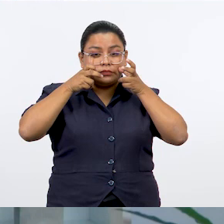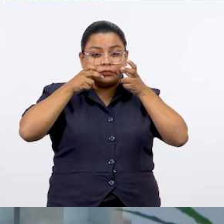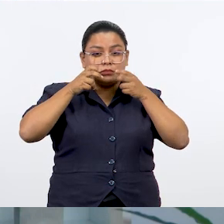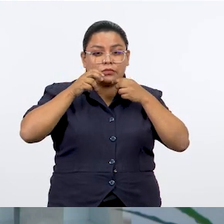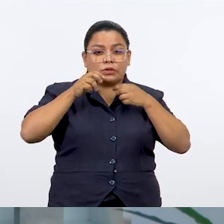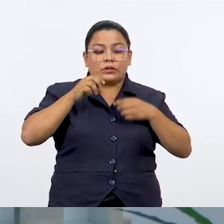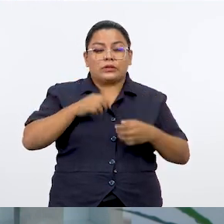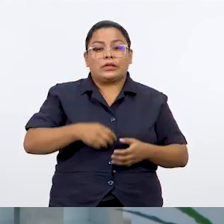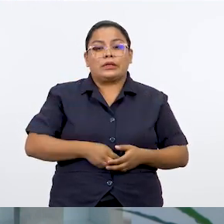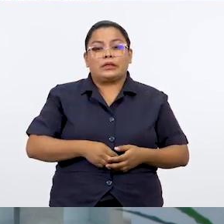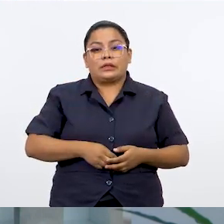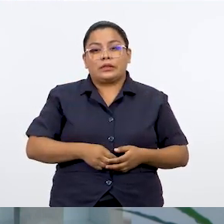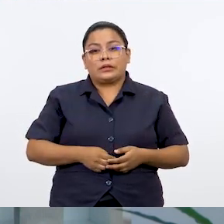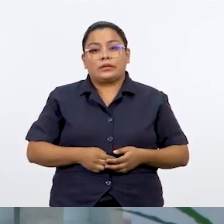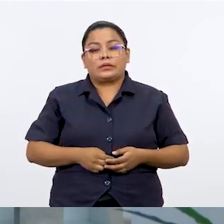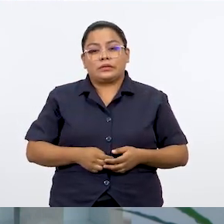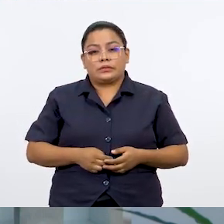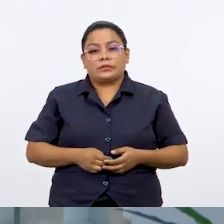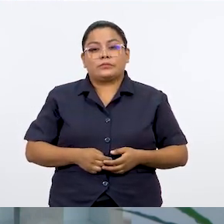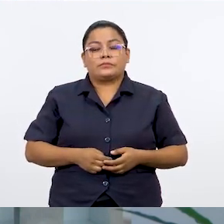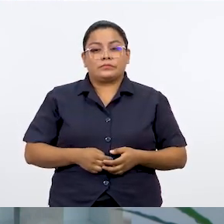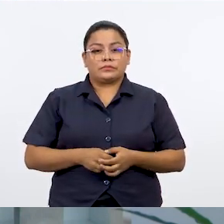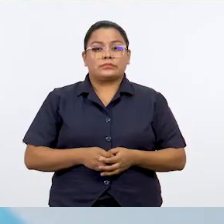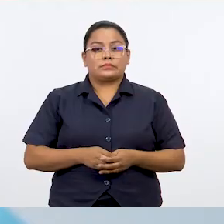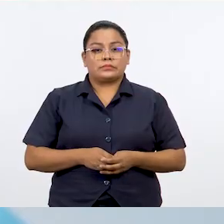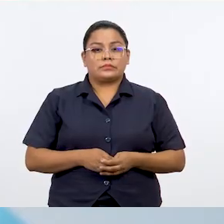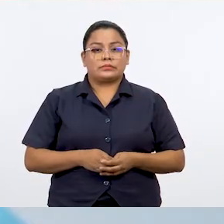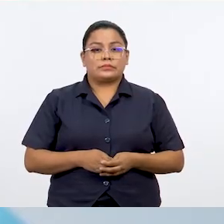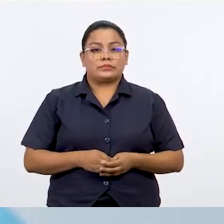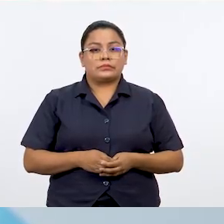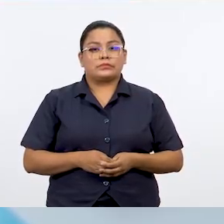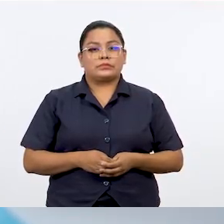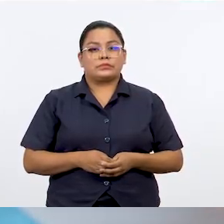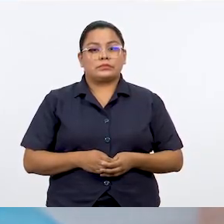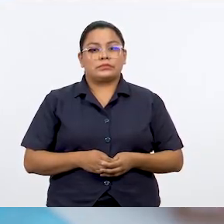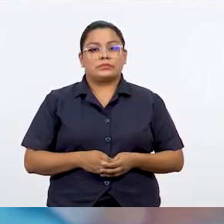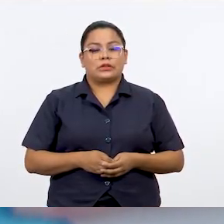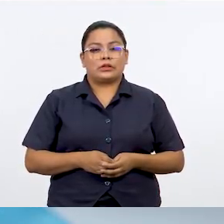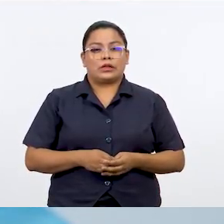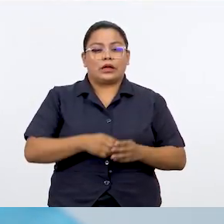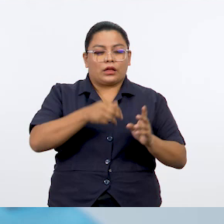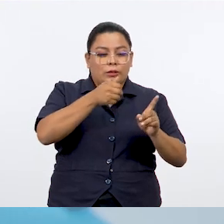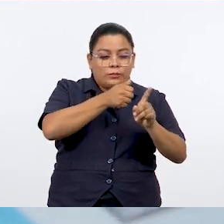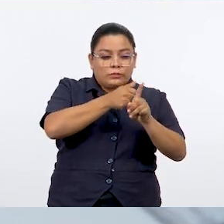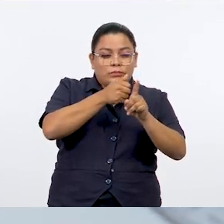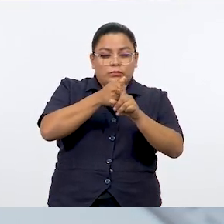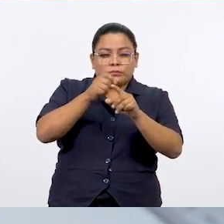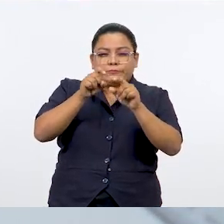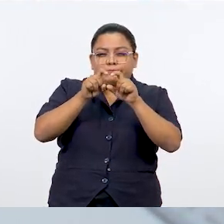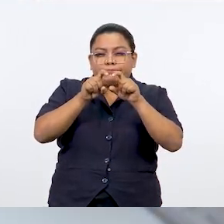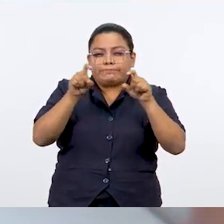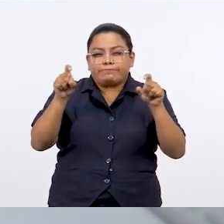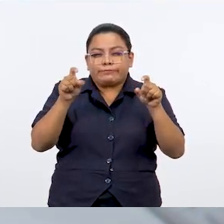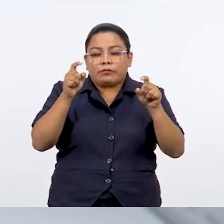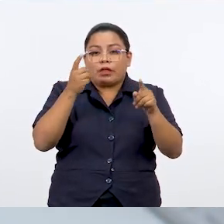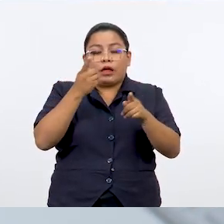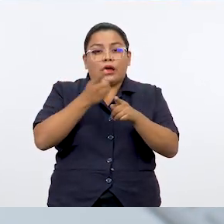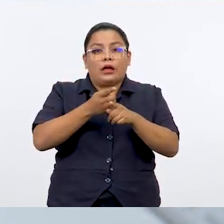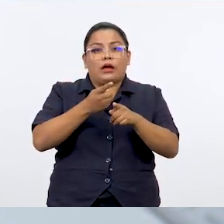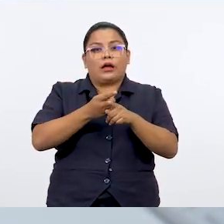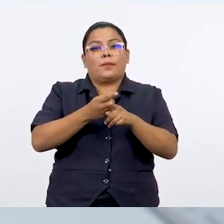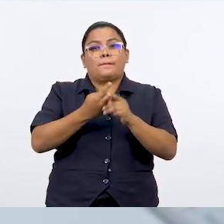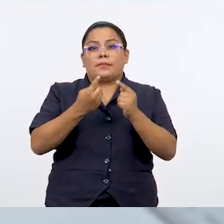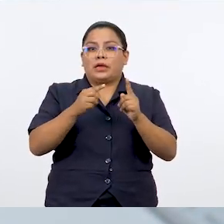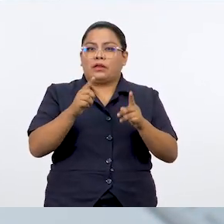10.3, 10.3, este también tiene 10.3, todos tienen 10.3, pero me